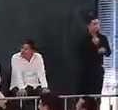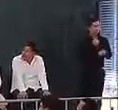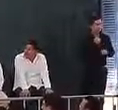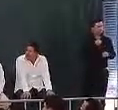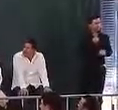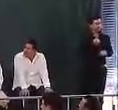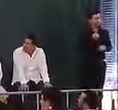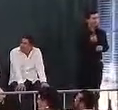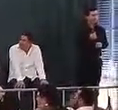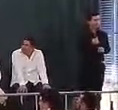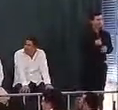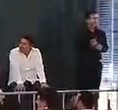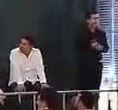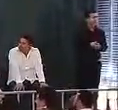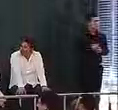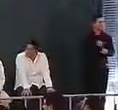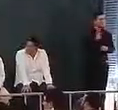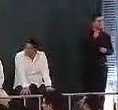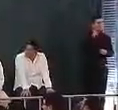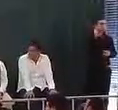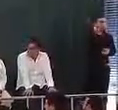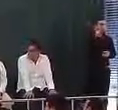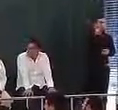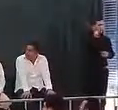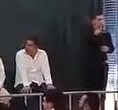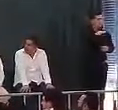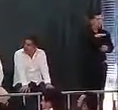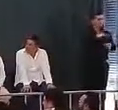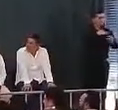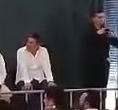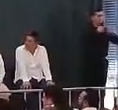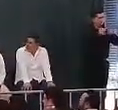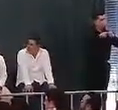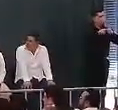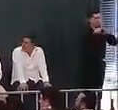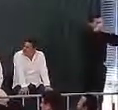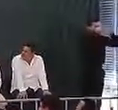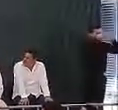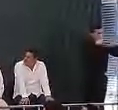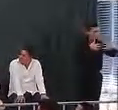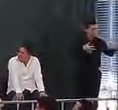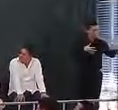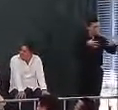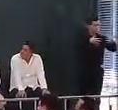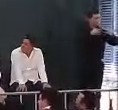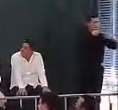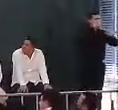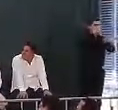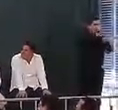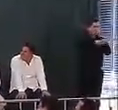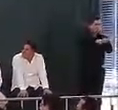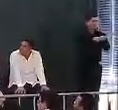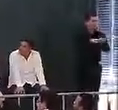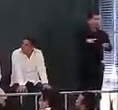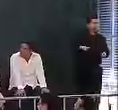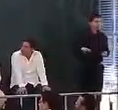allá es arriba donde se debe dar el ejemplo.